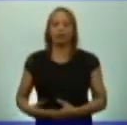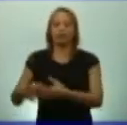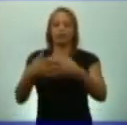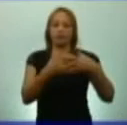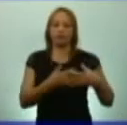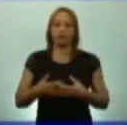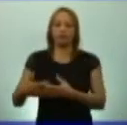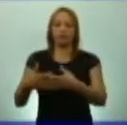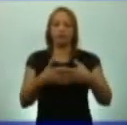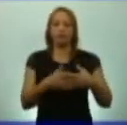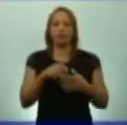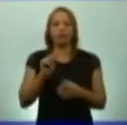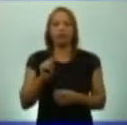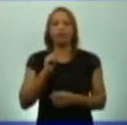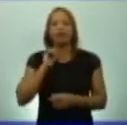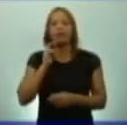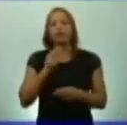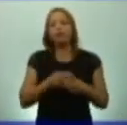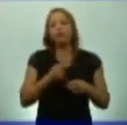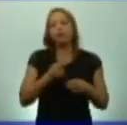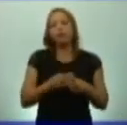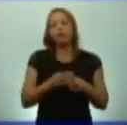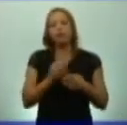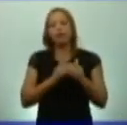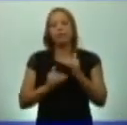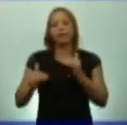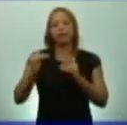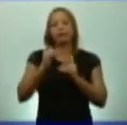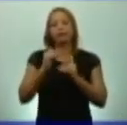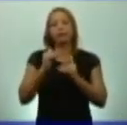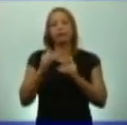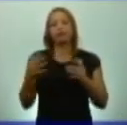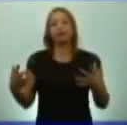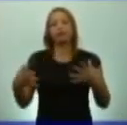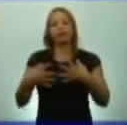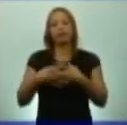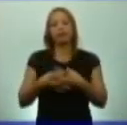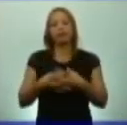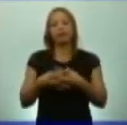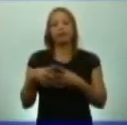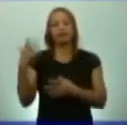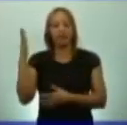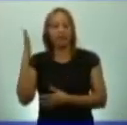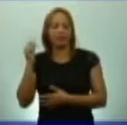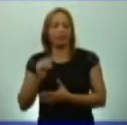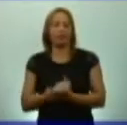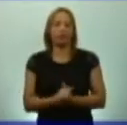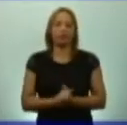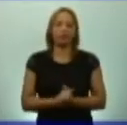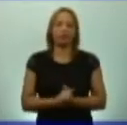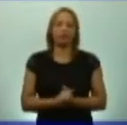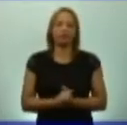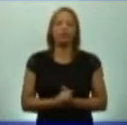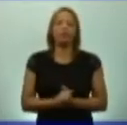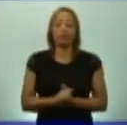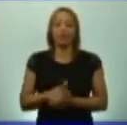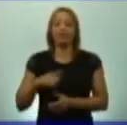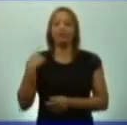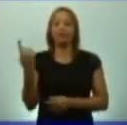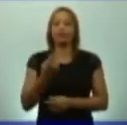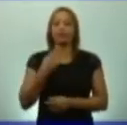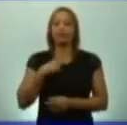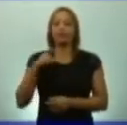Americanos y fue nombrado ministro de Relaciones Exteriores, es decir, nuestro